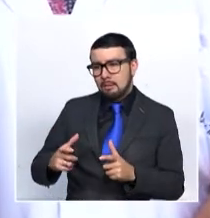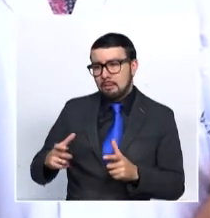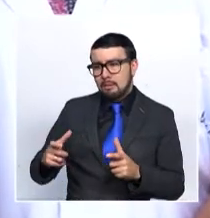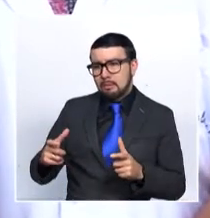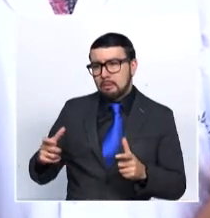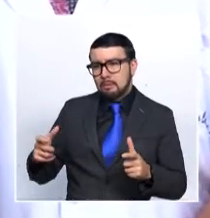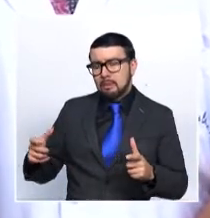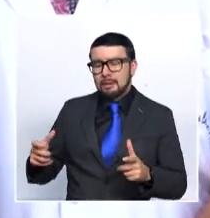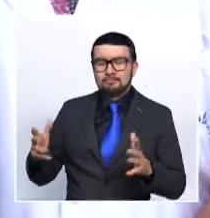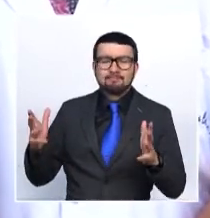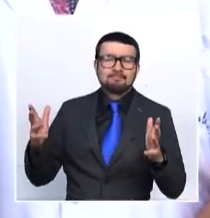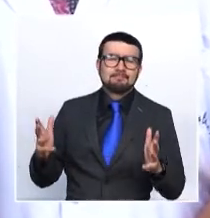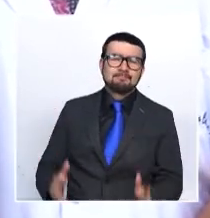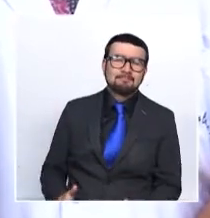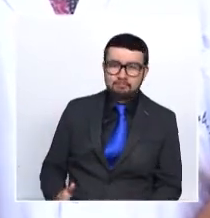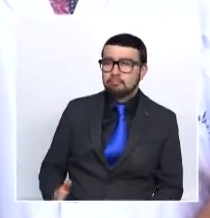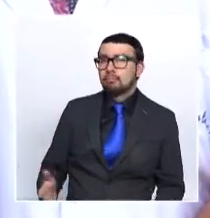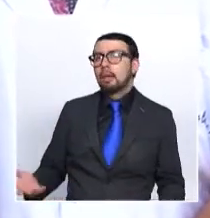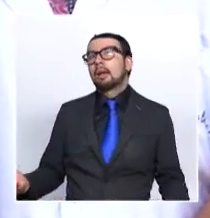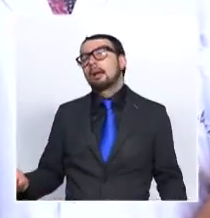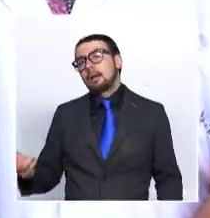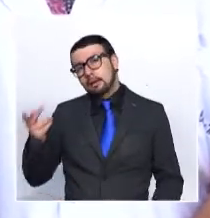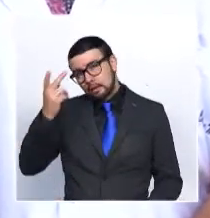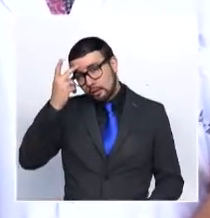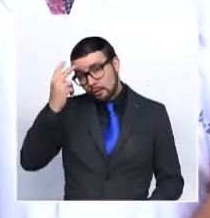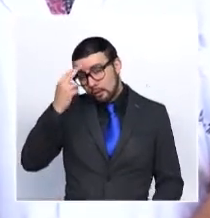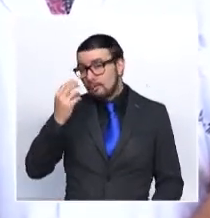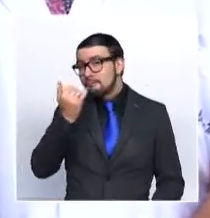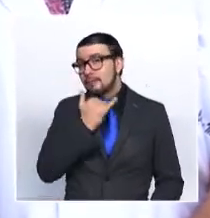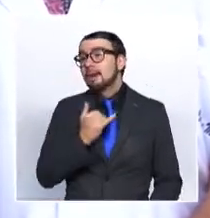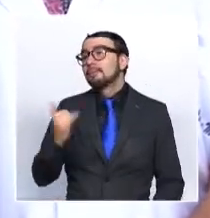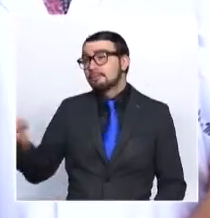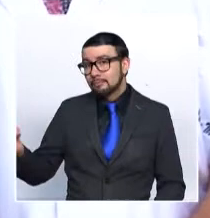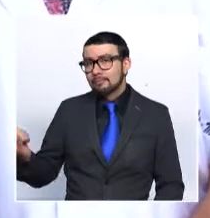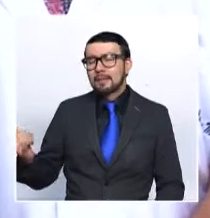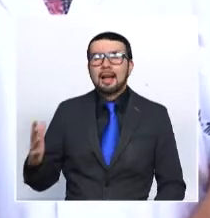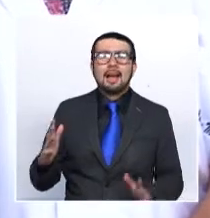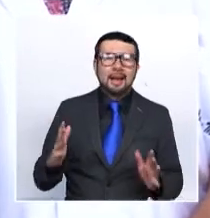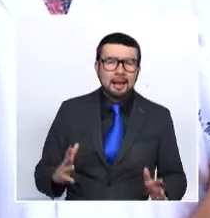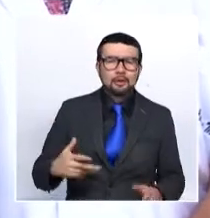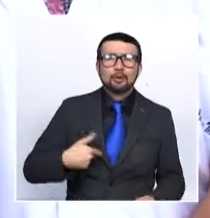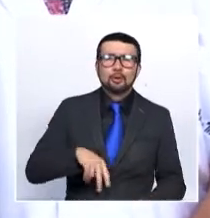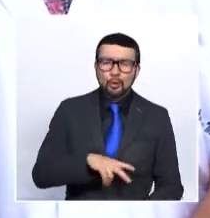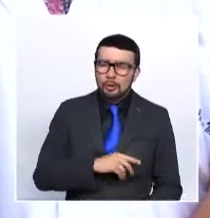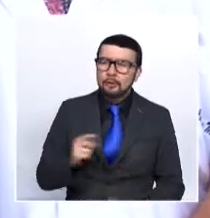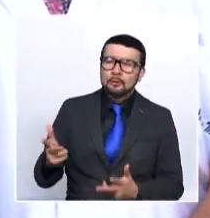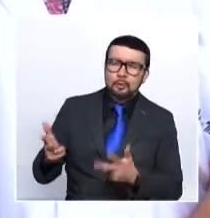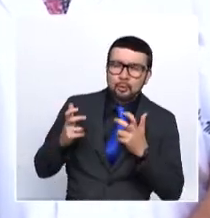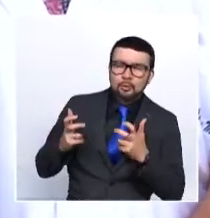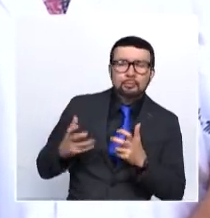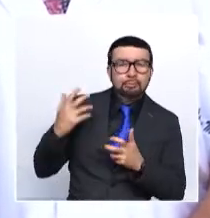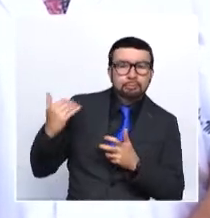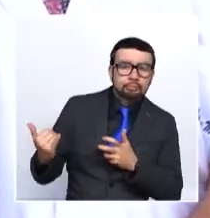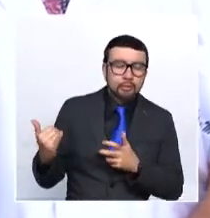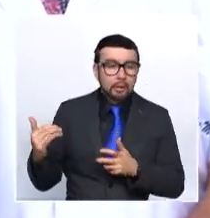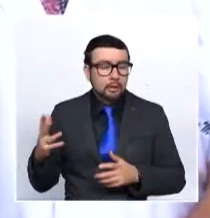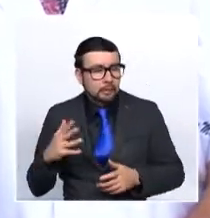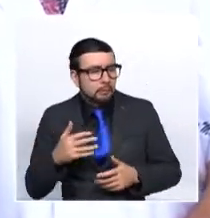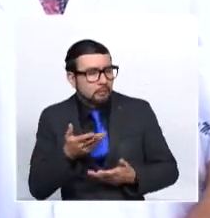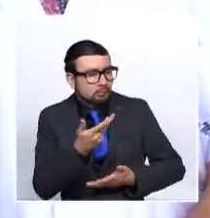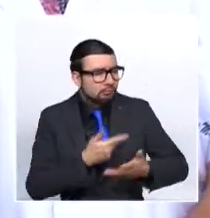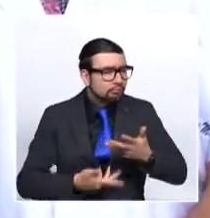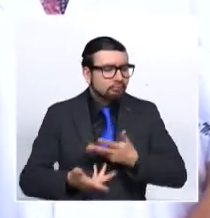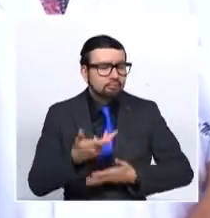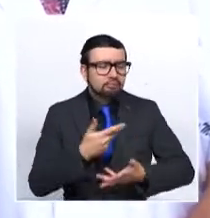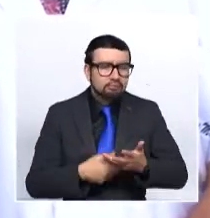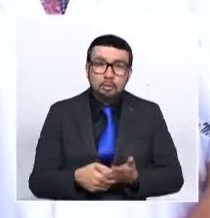había desarrollado y que estaba muy avanzado. Entonces esto nos llevó con el equipo del doctor Jorge Enrique a nosotros plantearnos